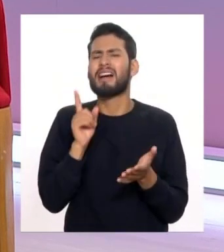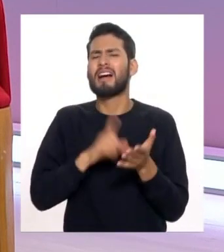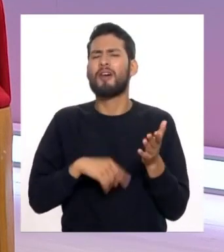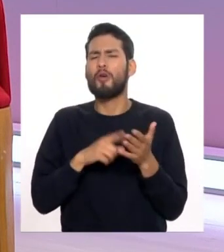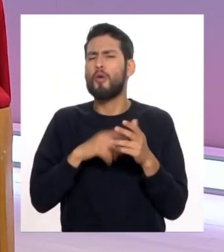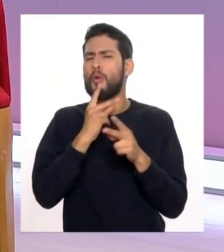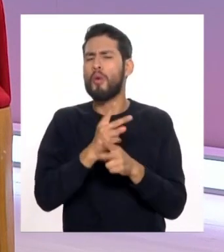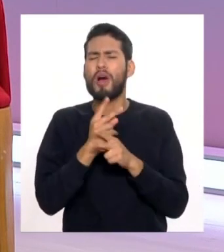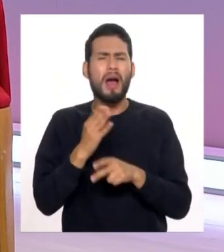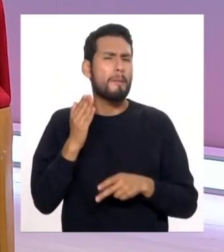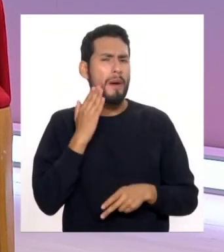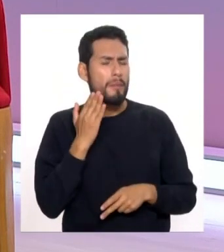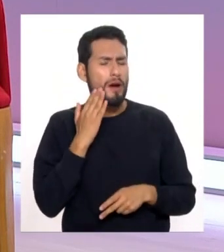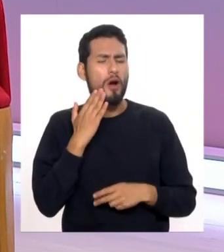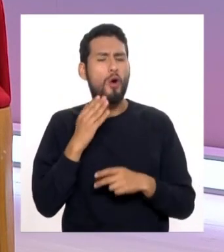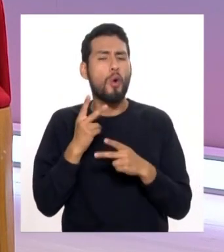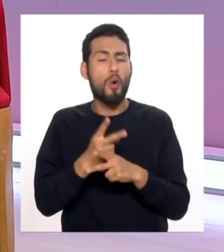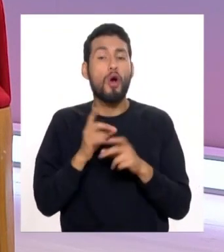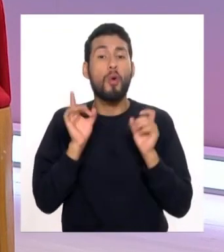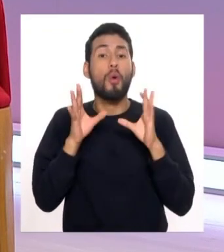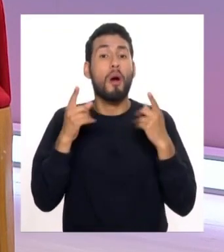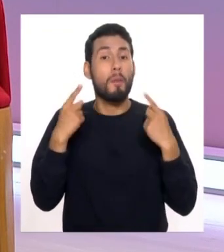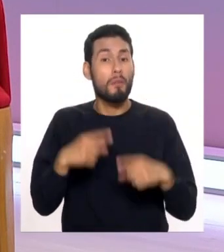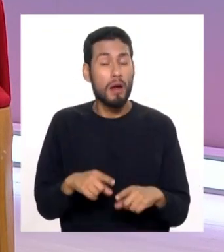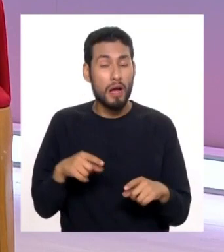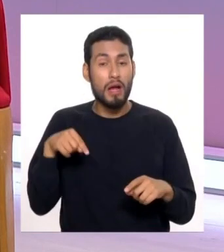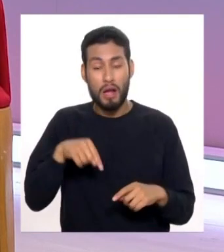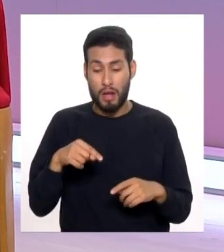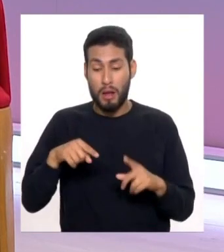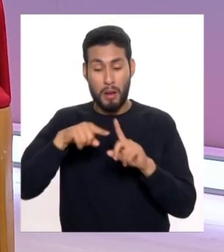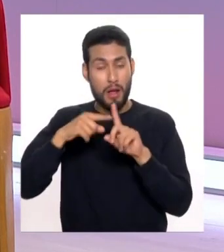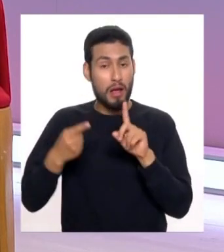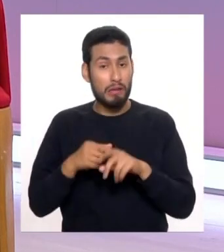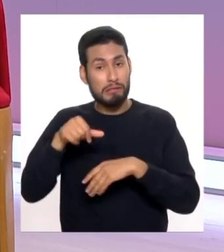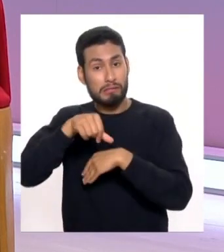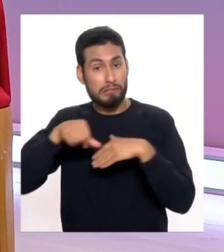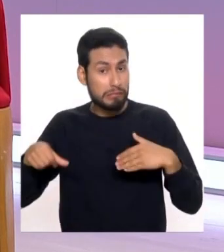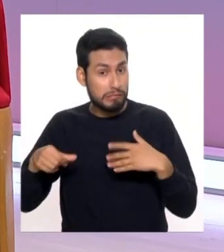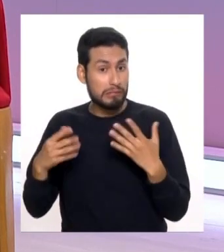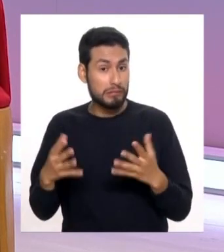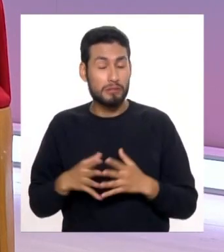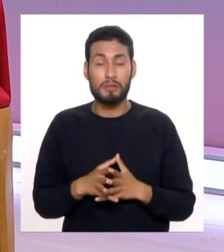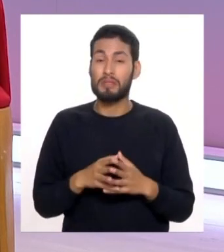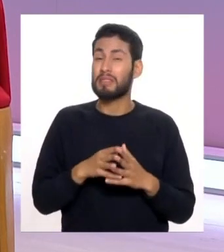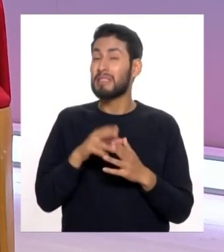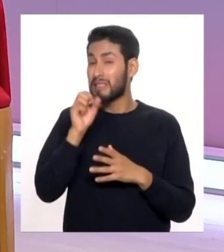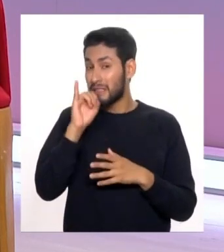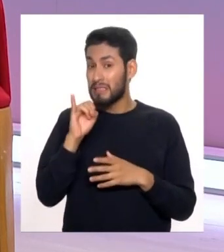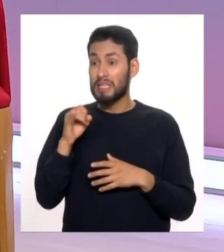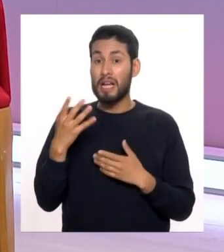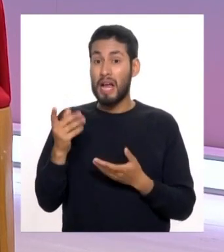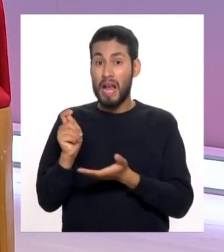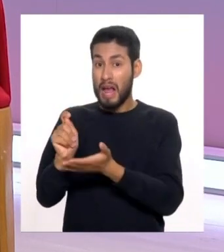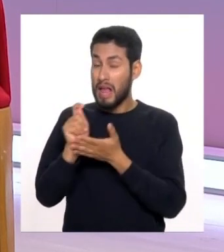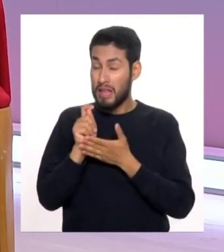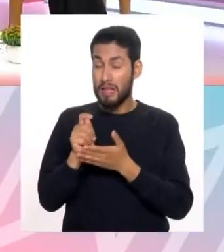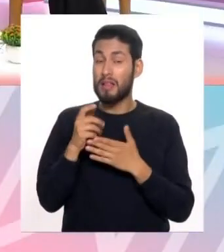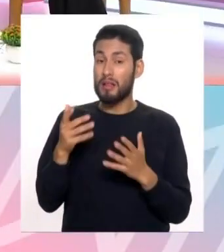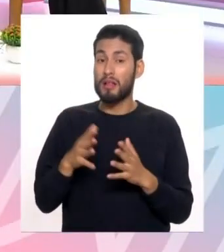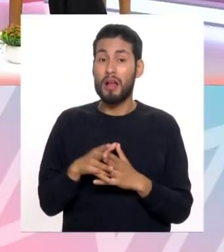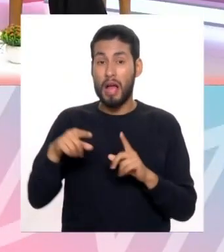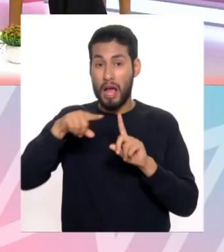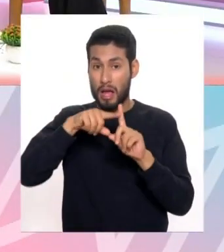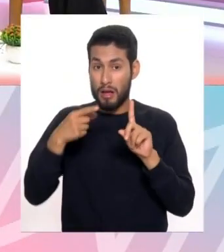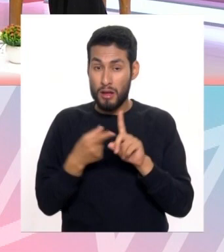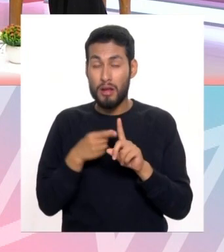debe tener la madre para evitar el riesgo de llegar a una cirugía fetal? Y si existe algún tratamiento para el